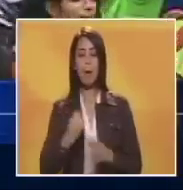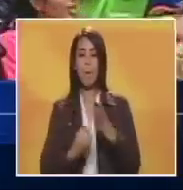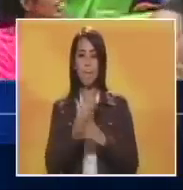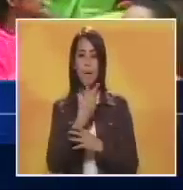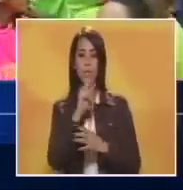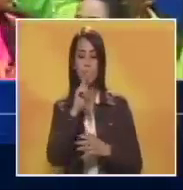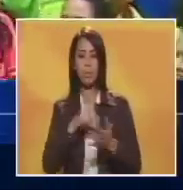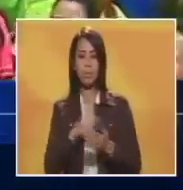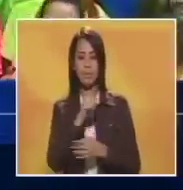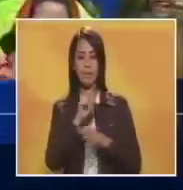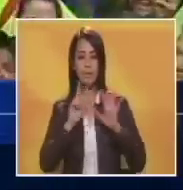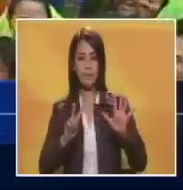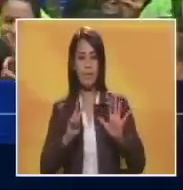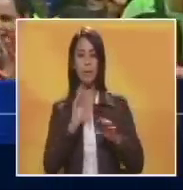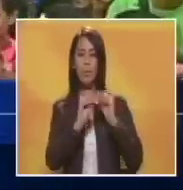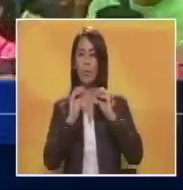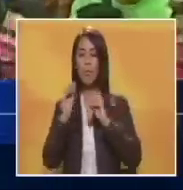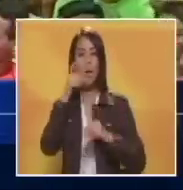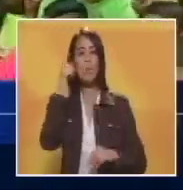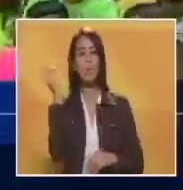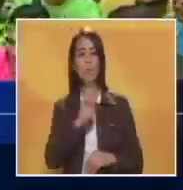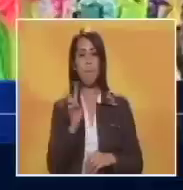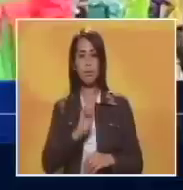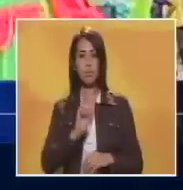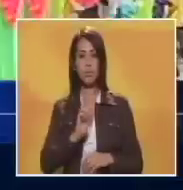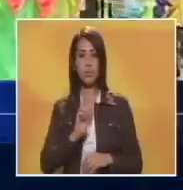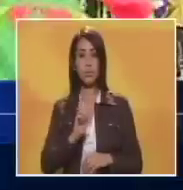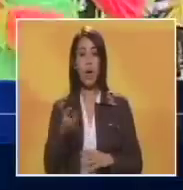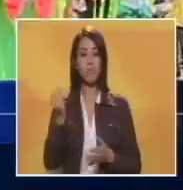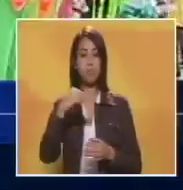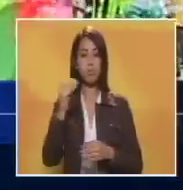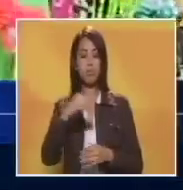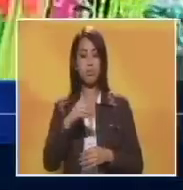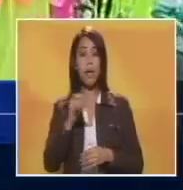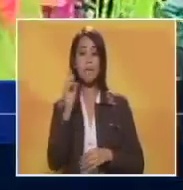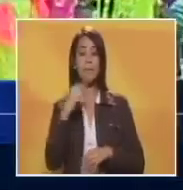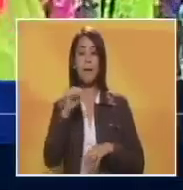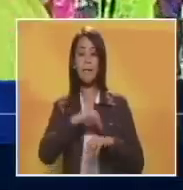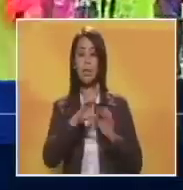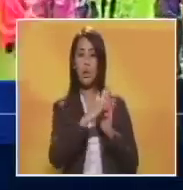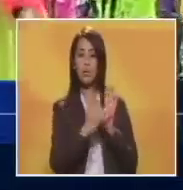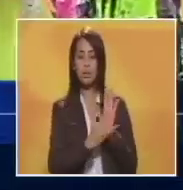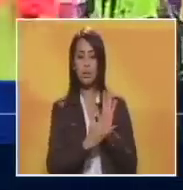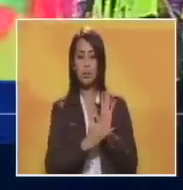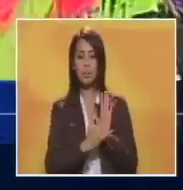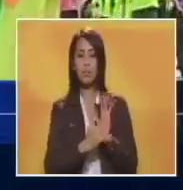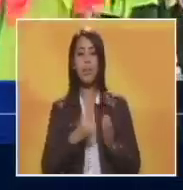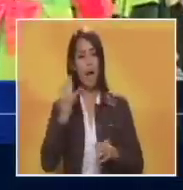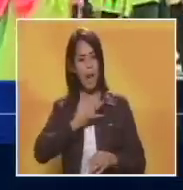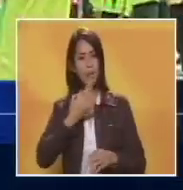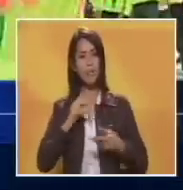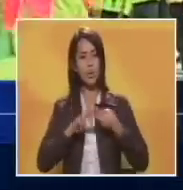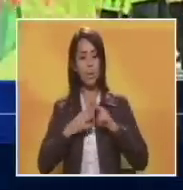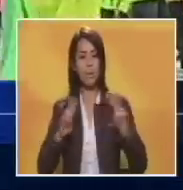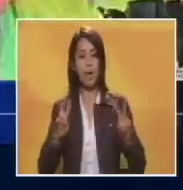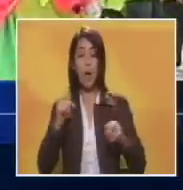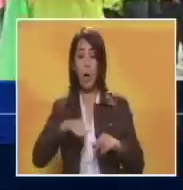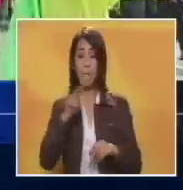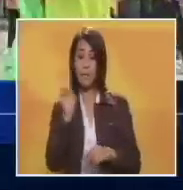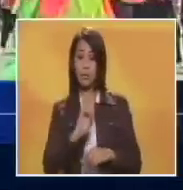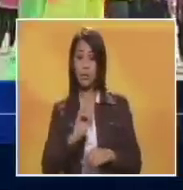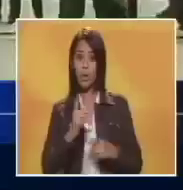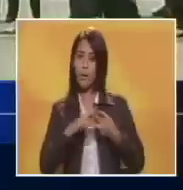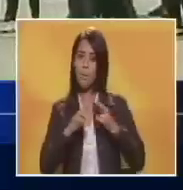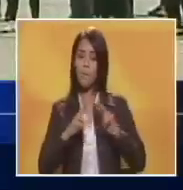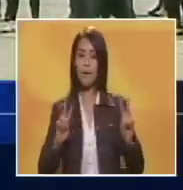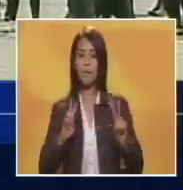de 2017, cuando convocó a todo el pueblo de Venezuela a sumarse a la Asamblea Nacional Constituyente, garantizó la paz. Hoy Venezuela está en